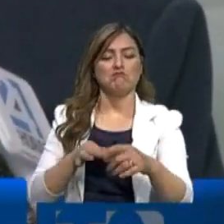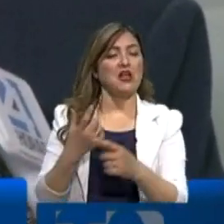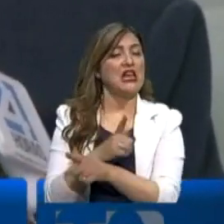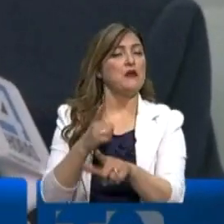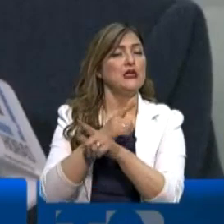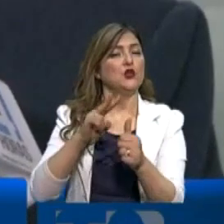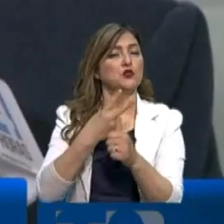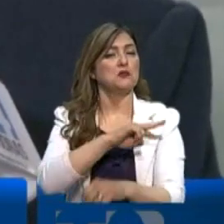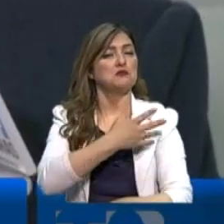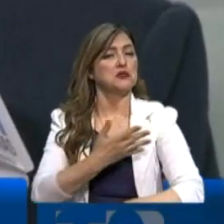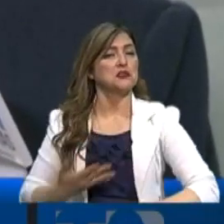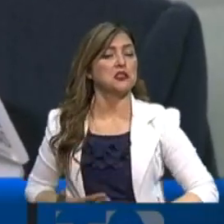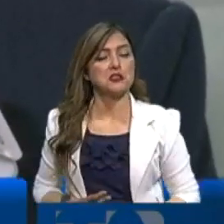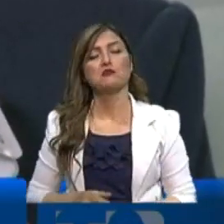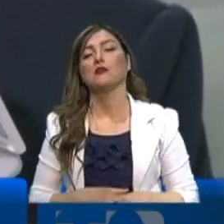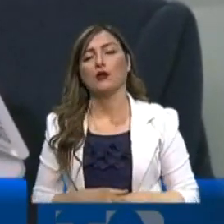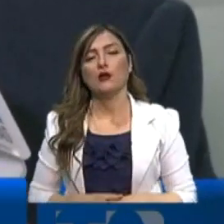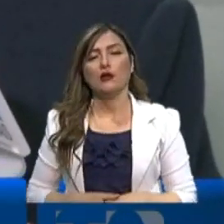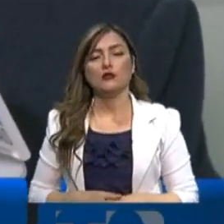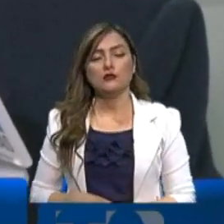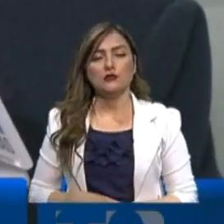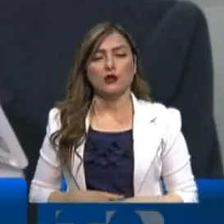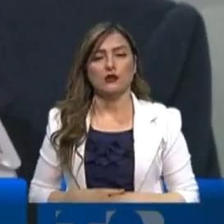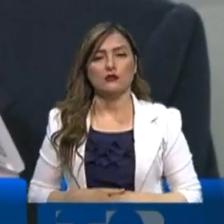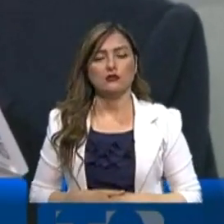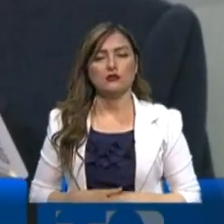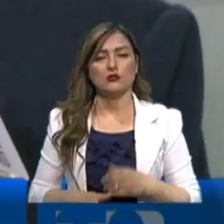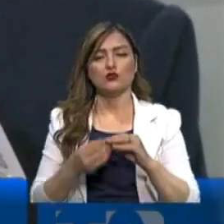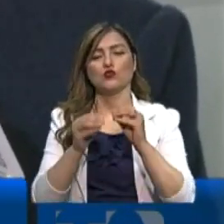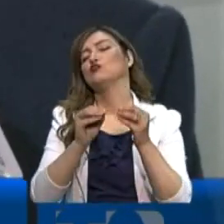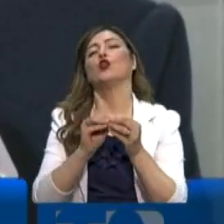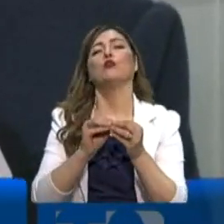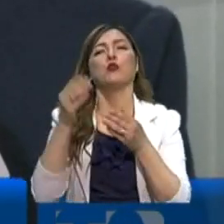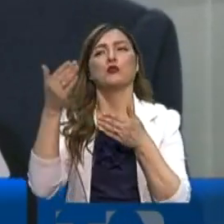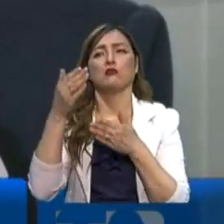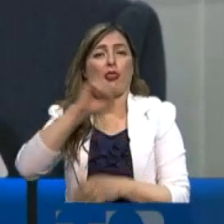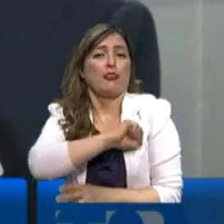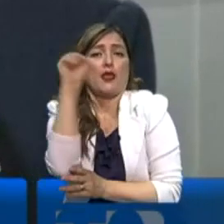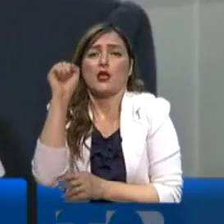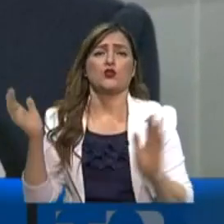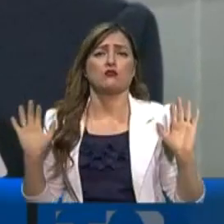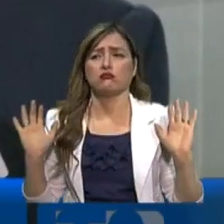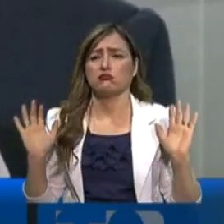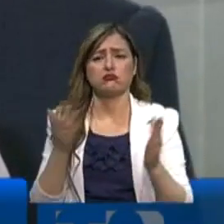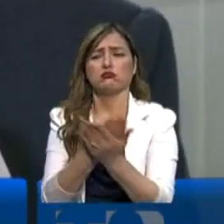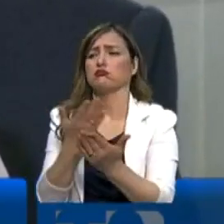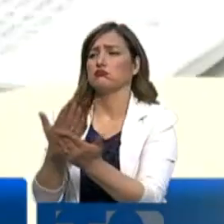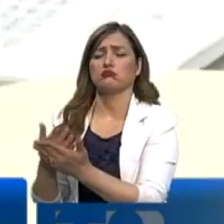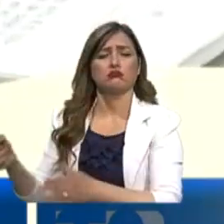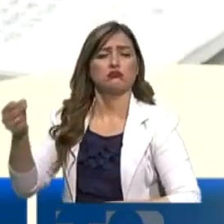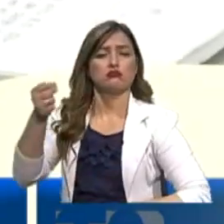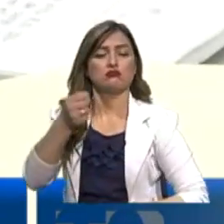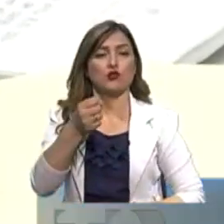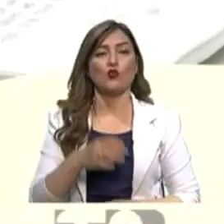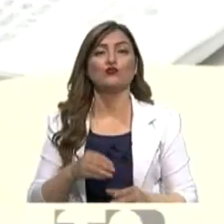segunda vicepresidencia de la Asamblea Nacional, y todas las bancadas tienen derecho pues a proponer. Y